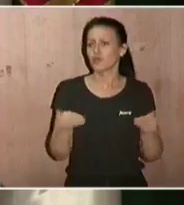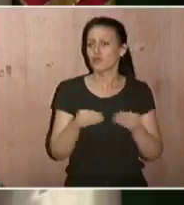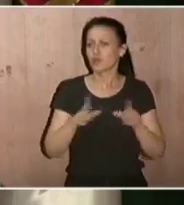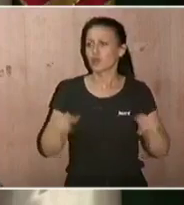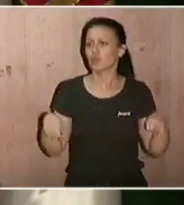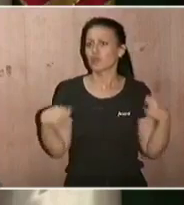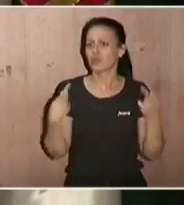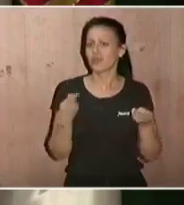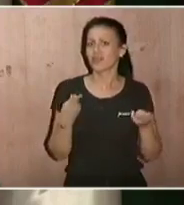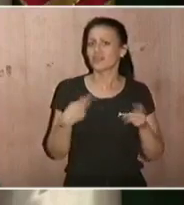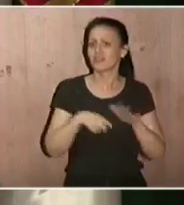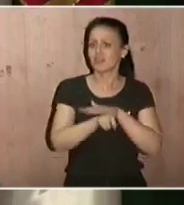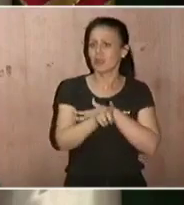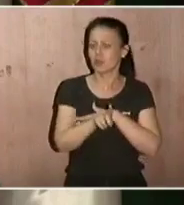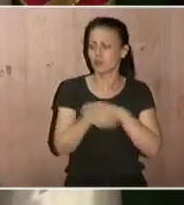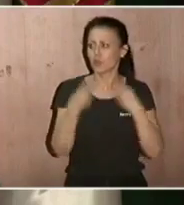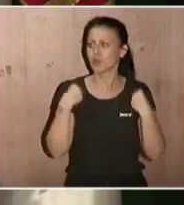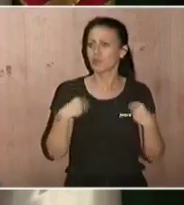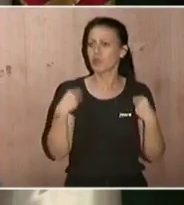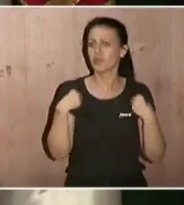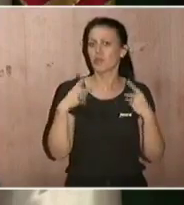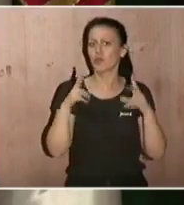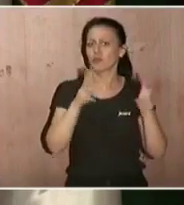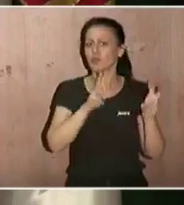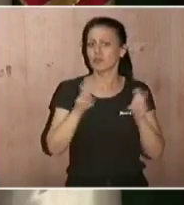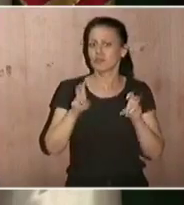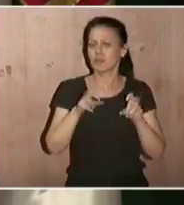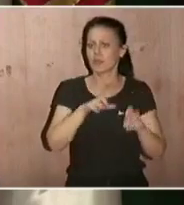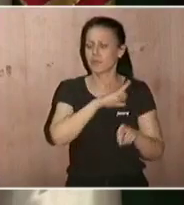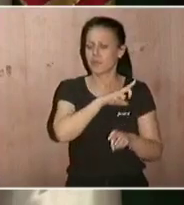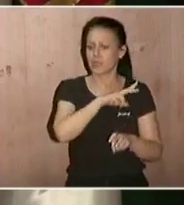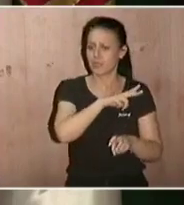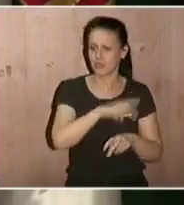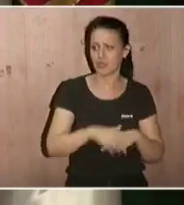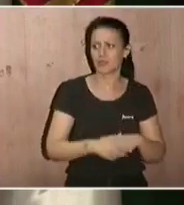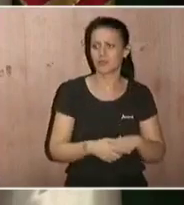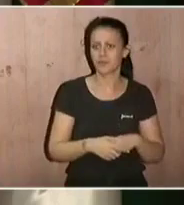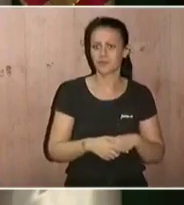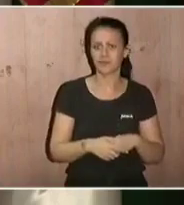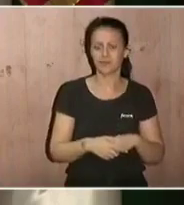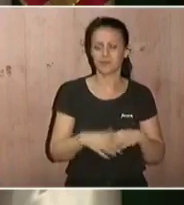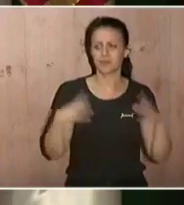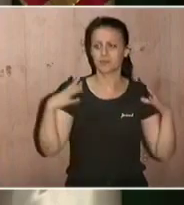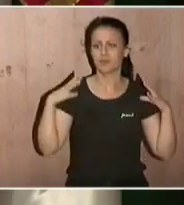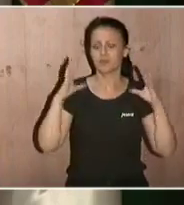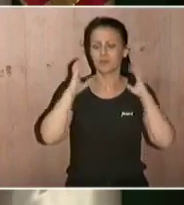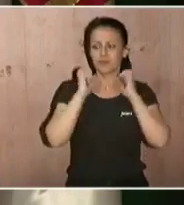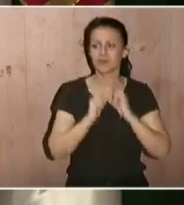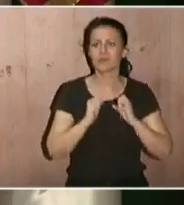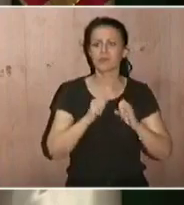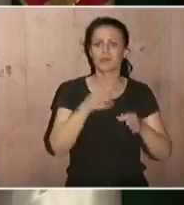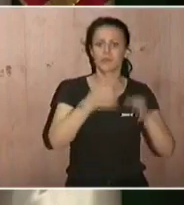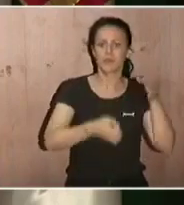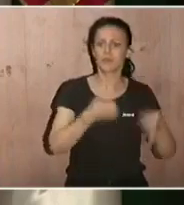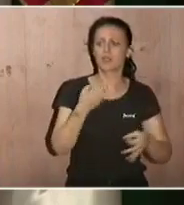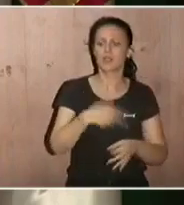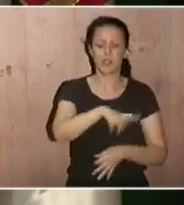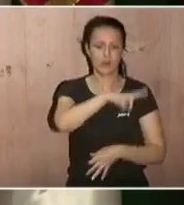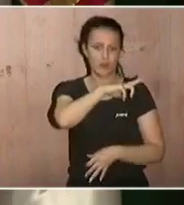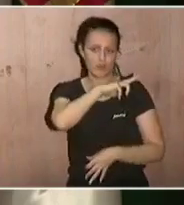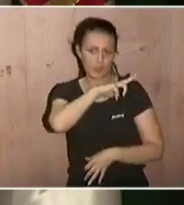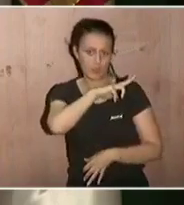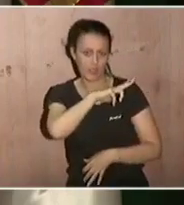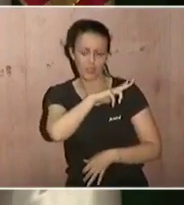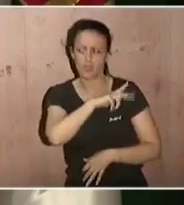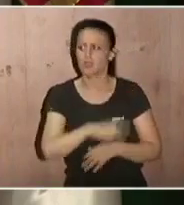del desarrollo de los mismos, en los temas militares. Mi escrito de cátedras fue sobre la caracterización jurídica de las Fuerzas Armadas